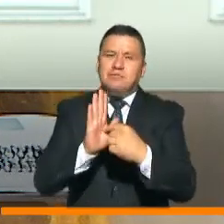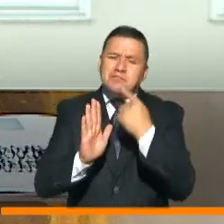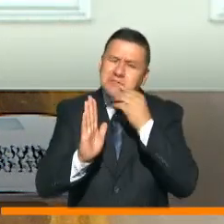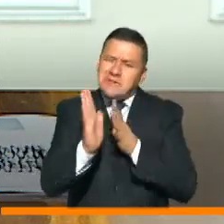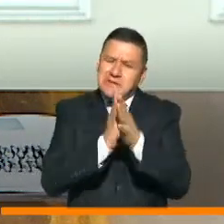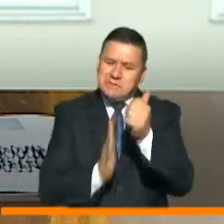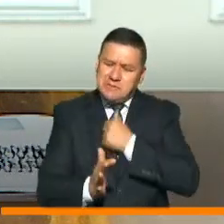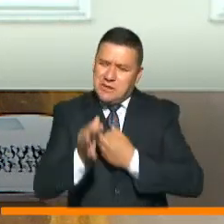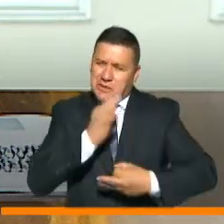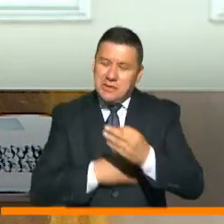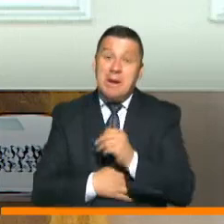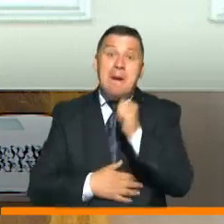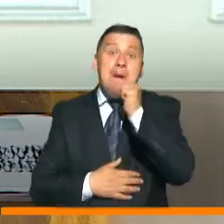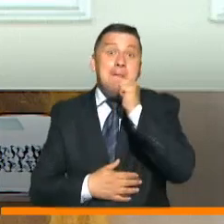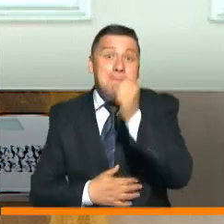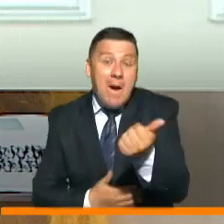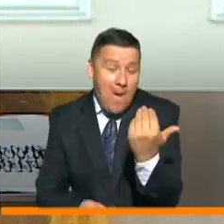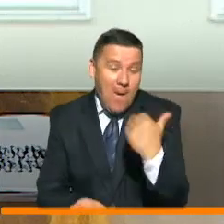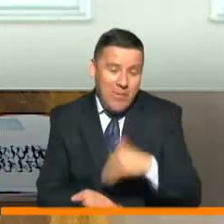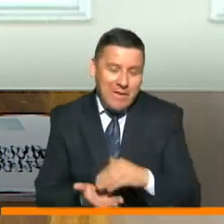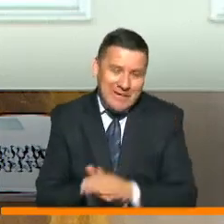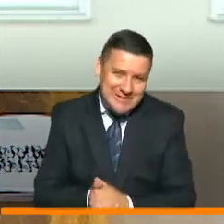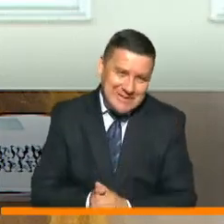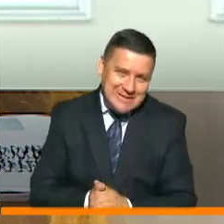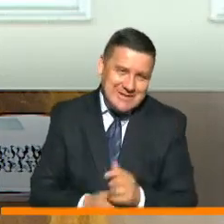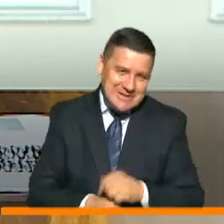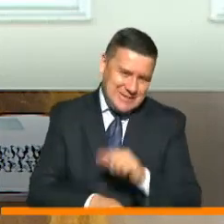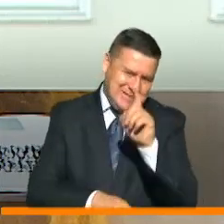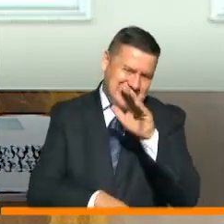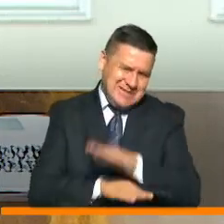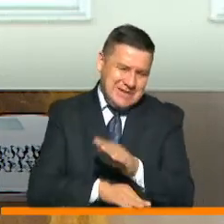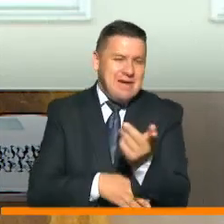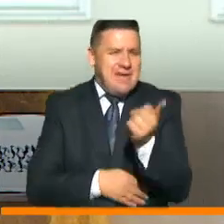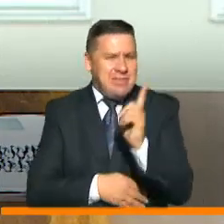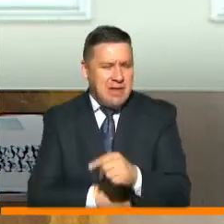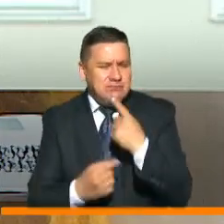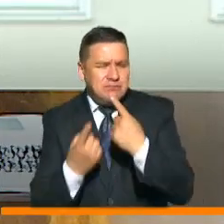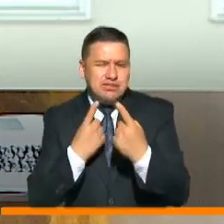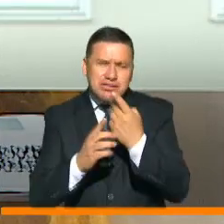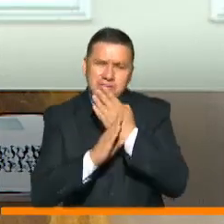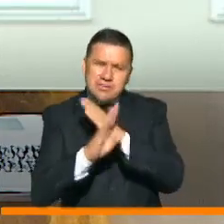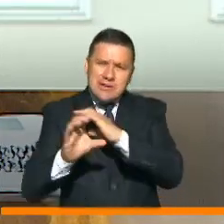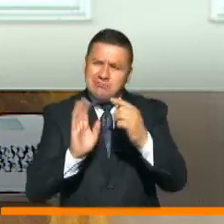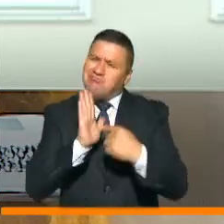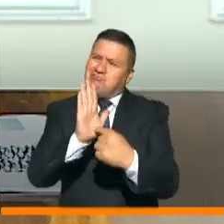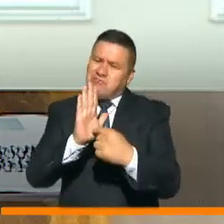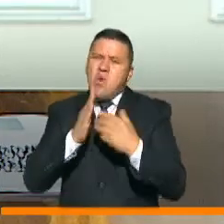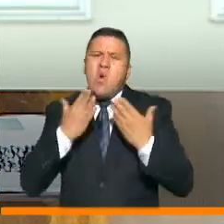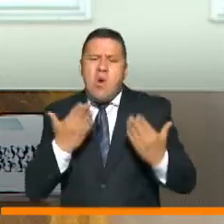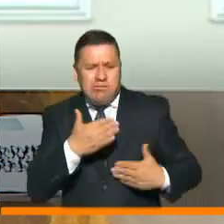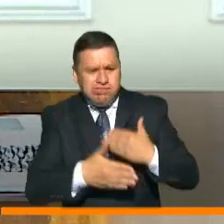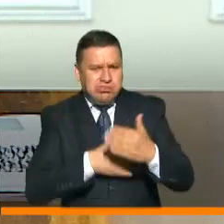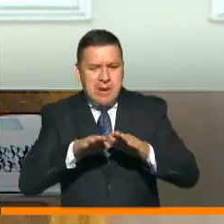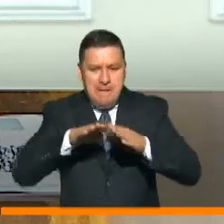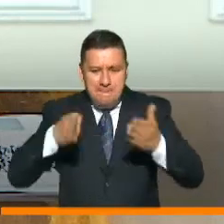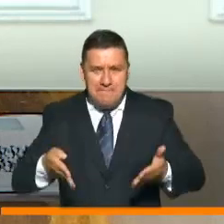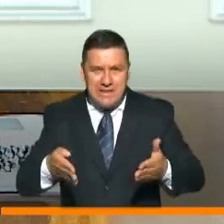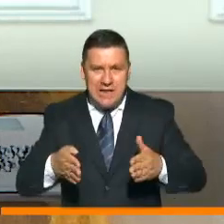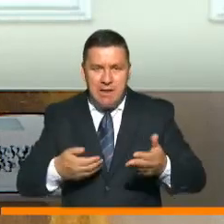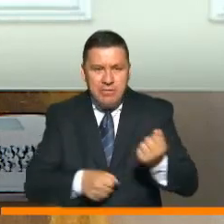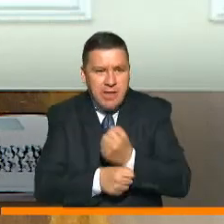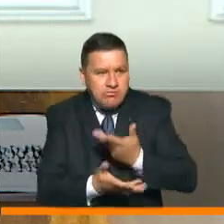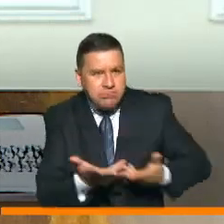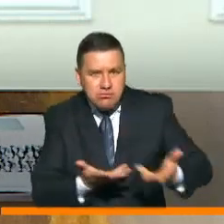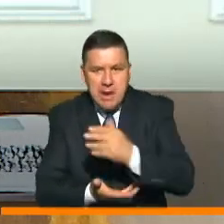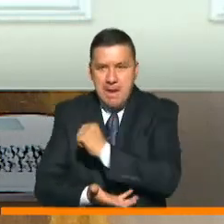con un mensaje de autocuidado, y mañana estaremos a las 6 de la tarde también hablando en Prevención y Acción de cómo las mesas de trabajo con el sector